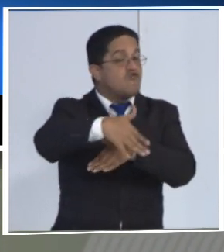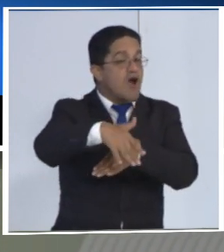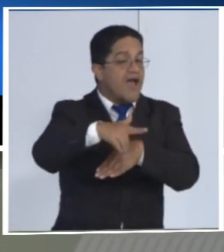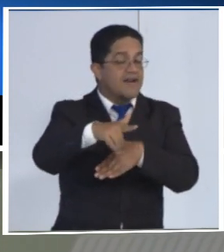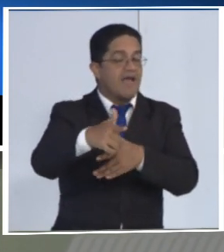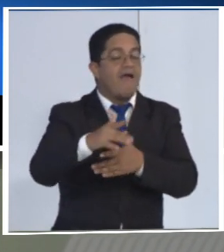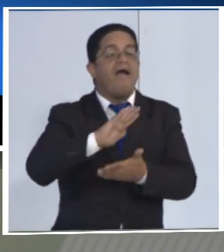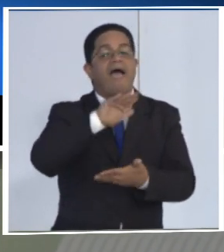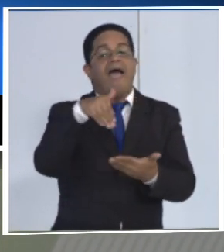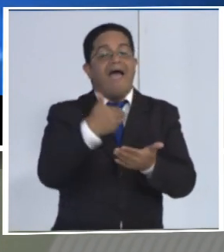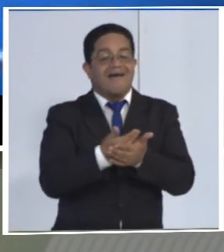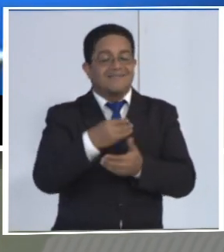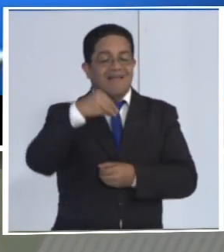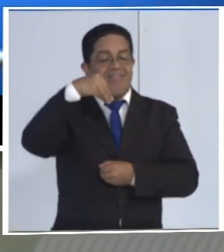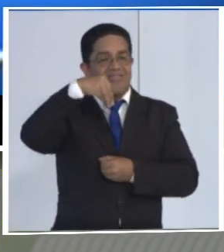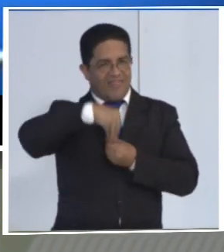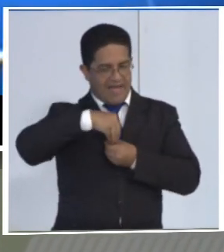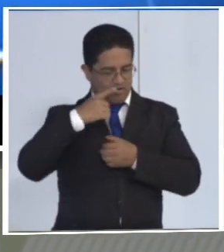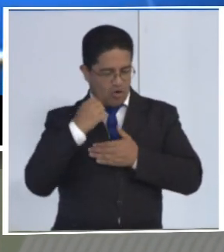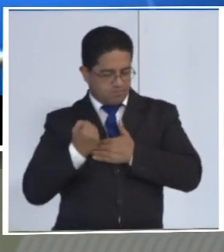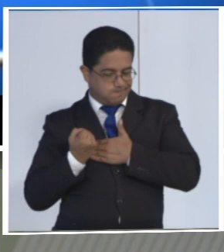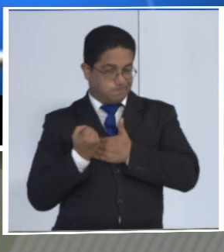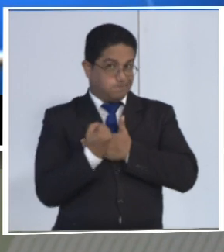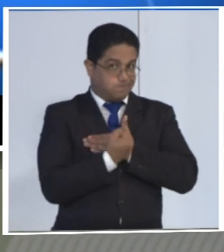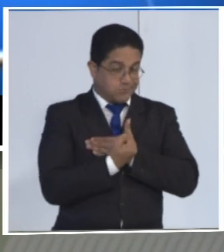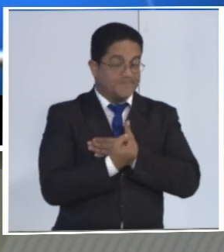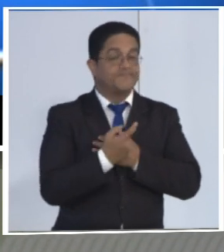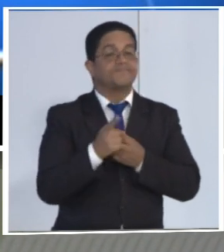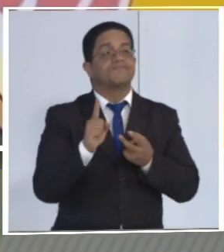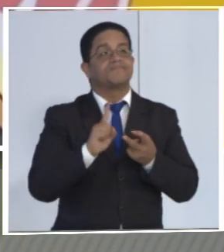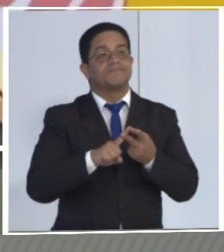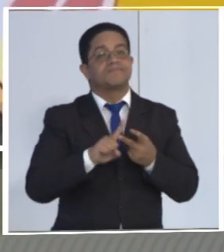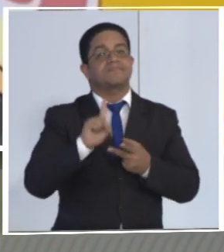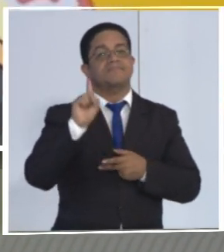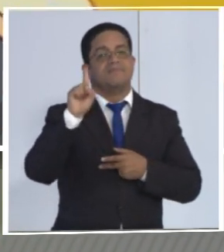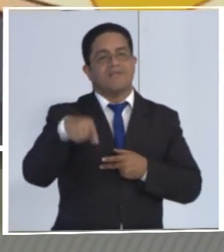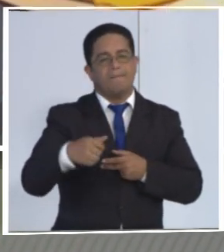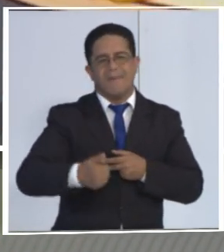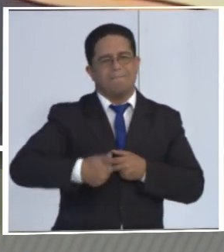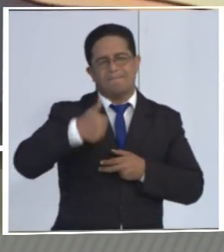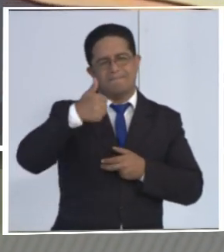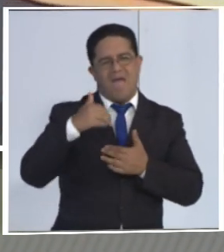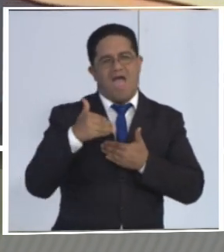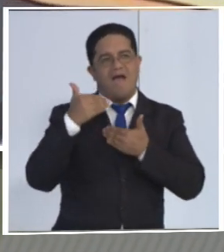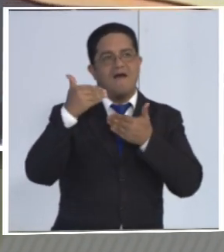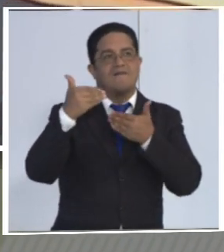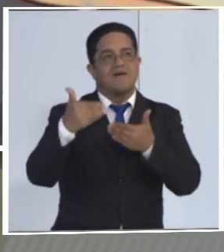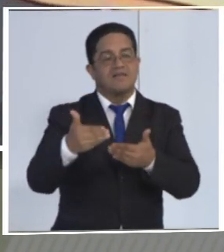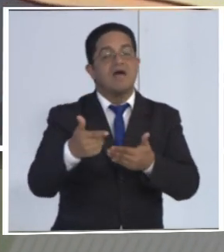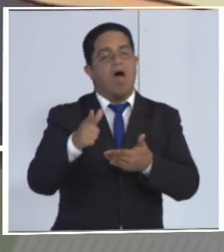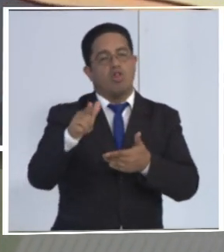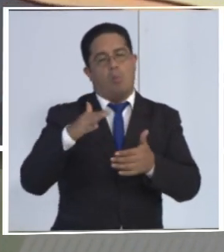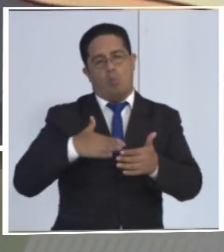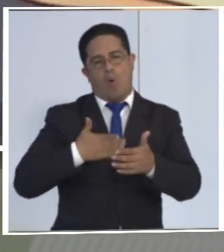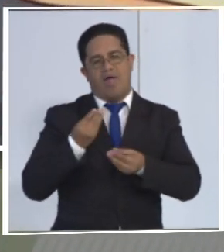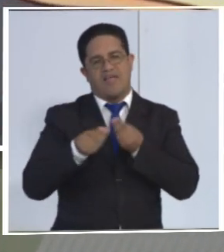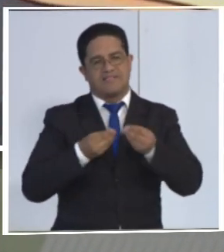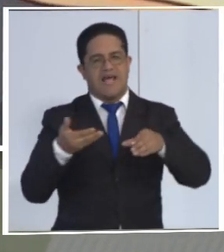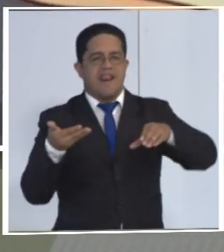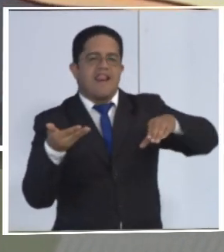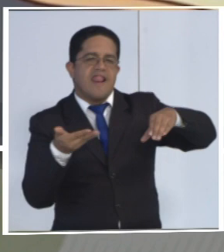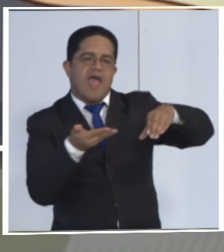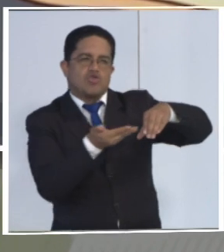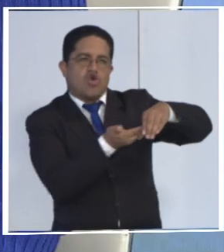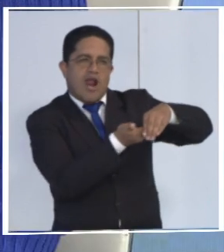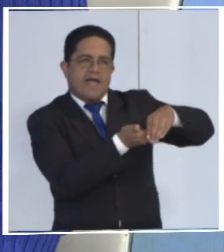el esfínter anal interno, donde está la fístula. Y un poco más avanzado, para fístulas más complejas, tenemos resonancia también. Claro,